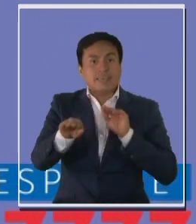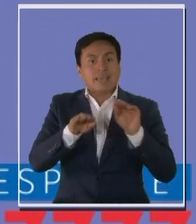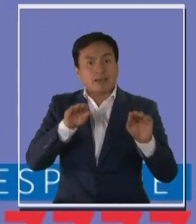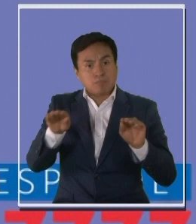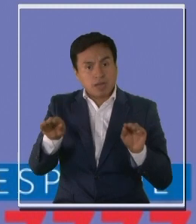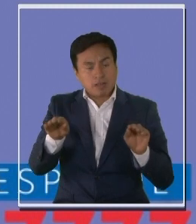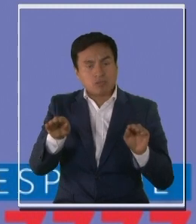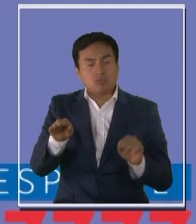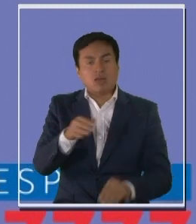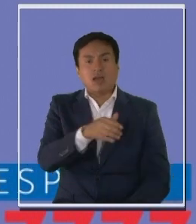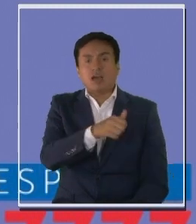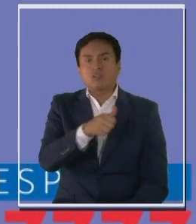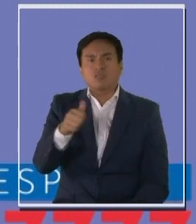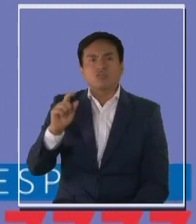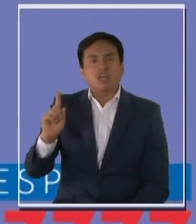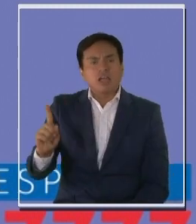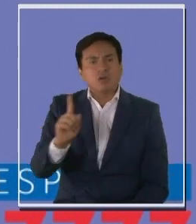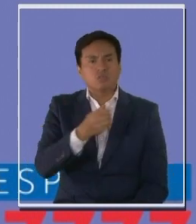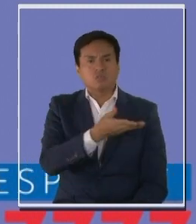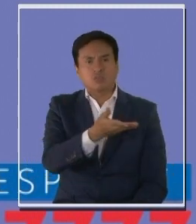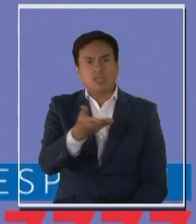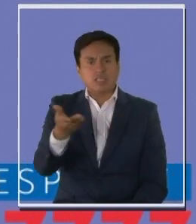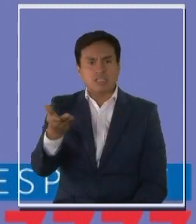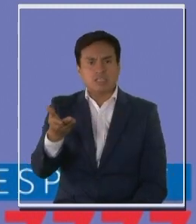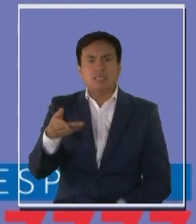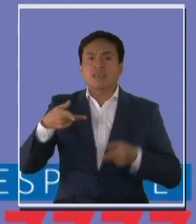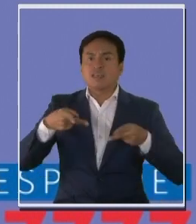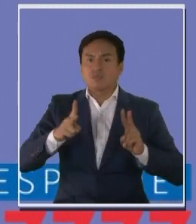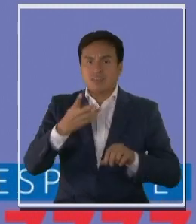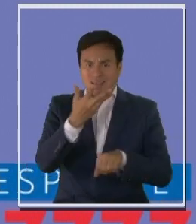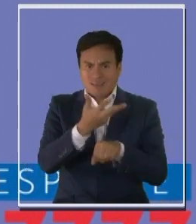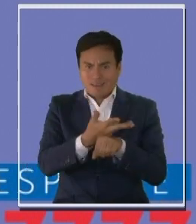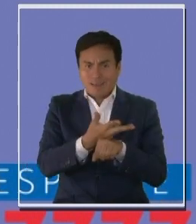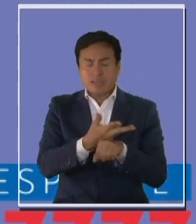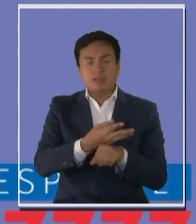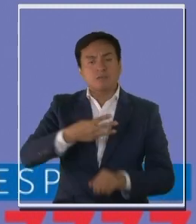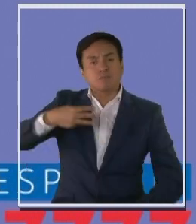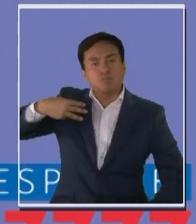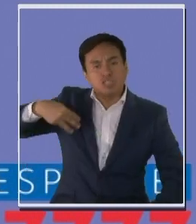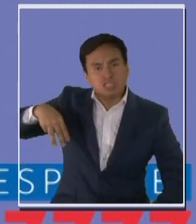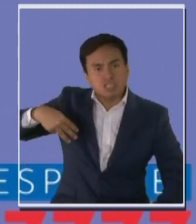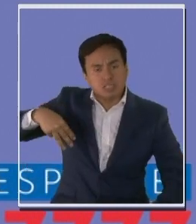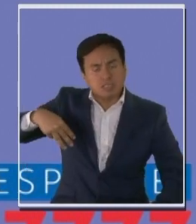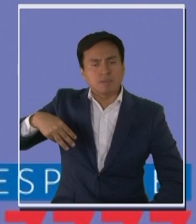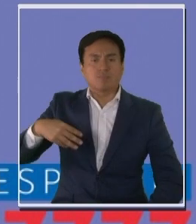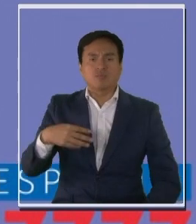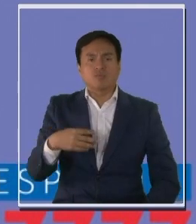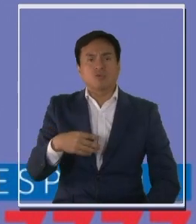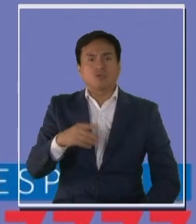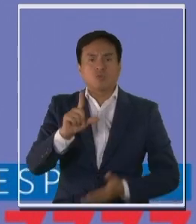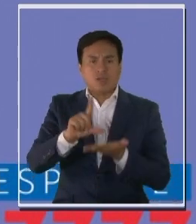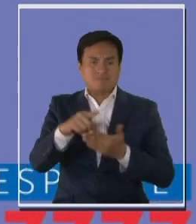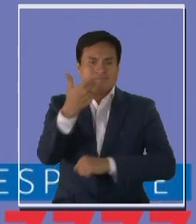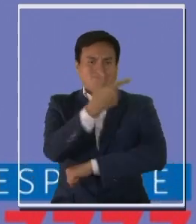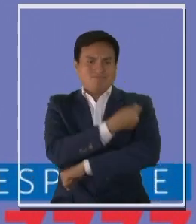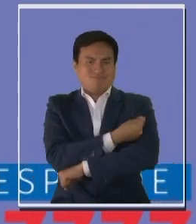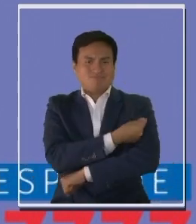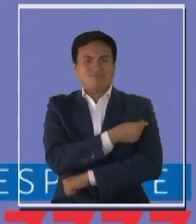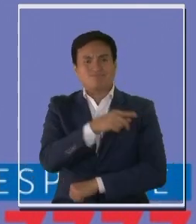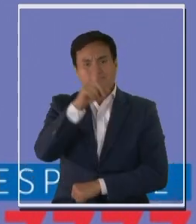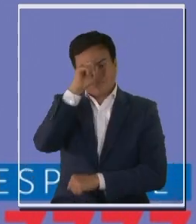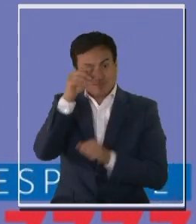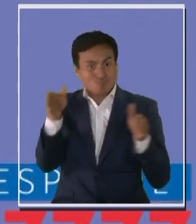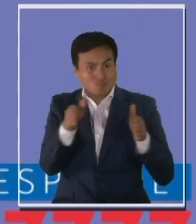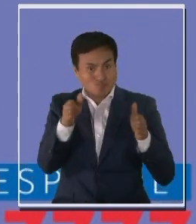a todos y cada uno de ustedes están disponibles en los municipios los vacunatorios en los centros